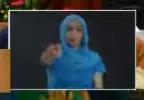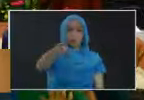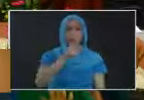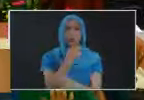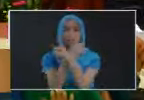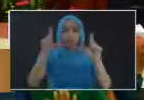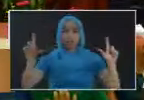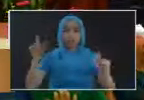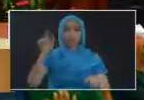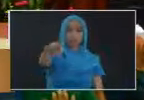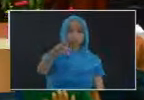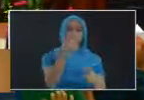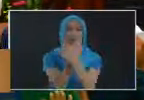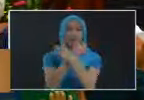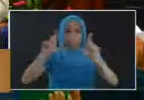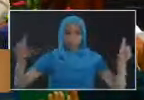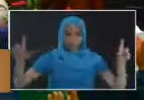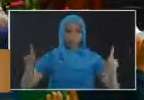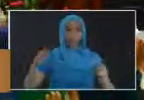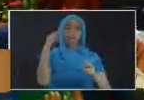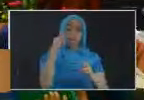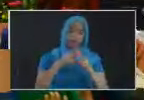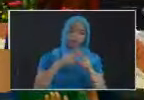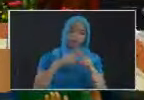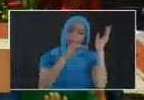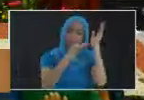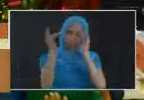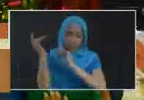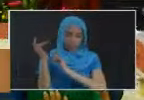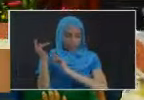Sé libre. En el nombre de Jesús.